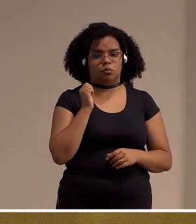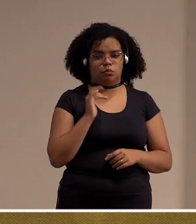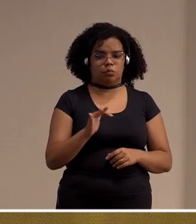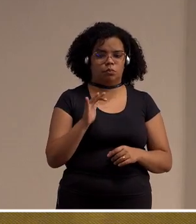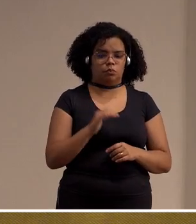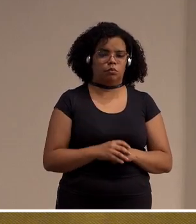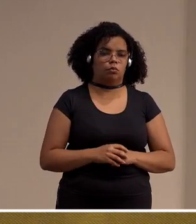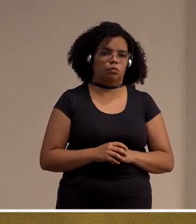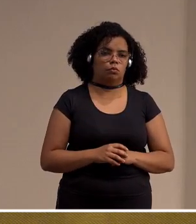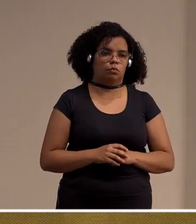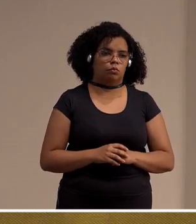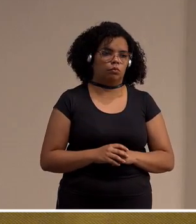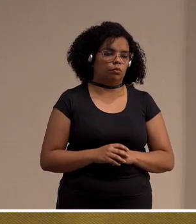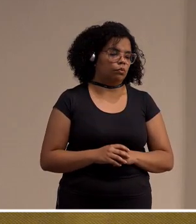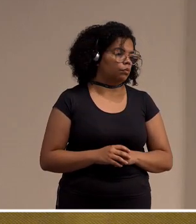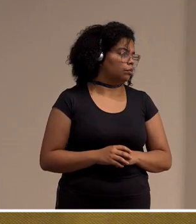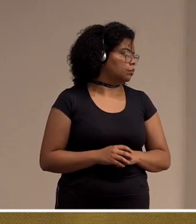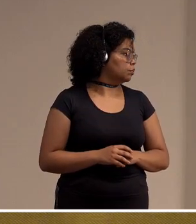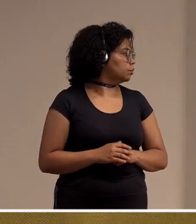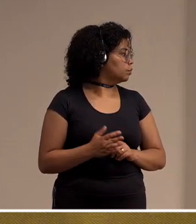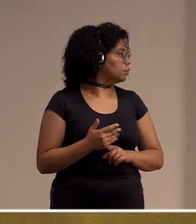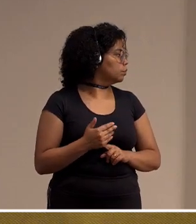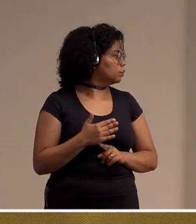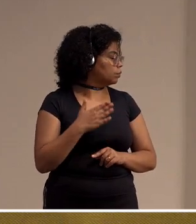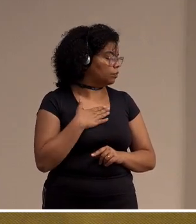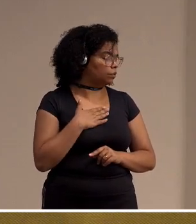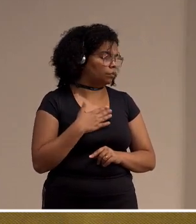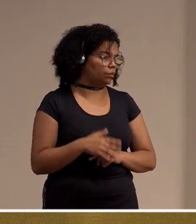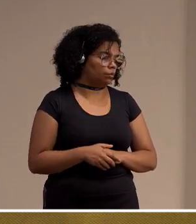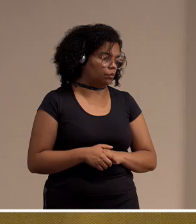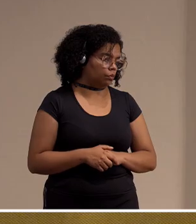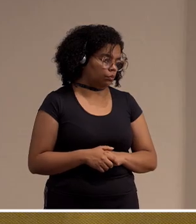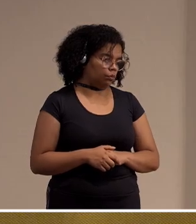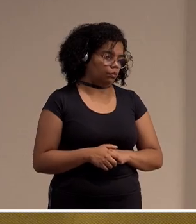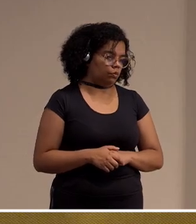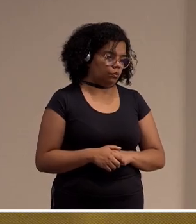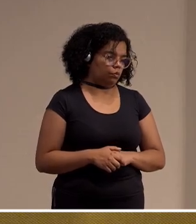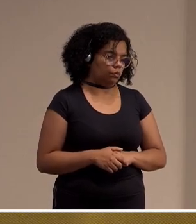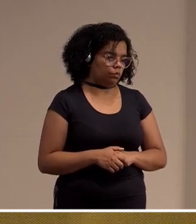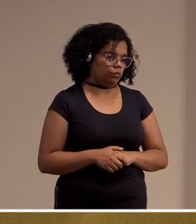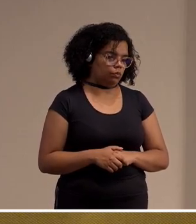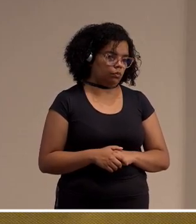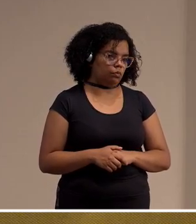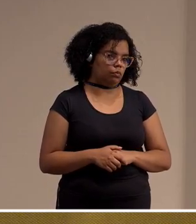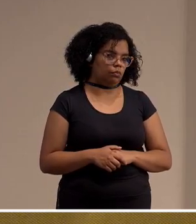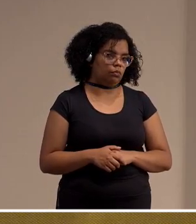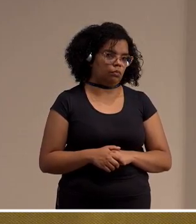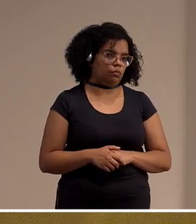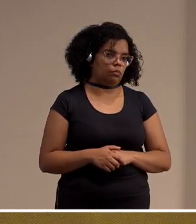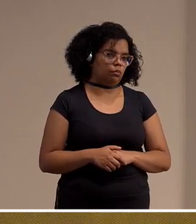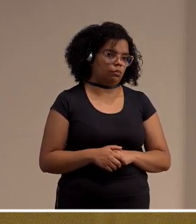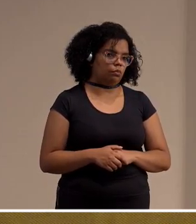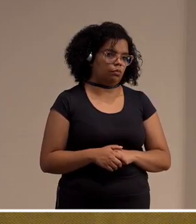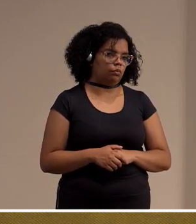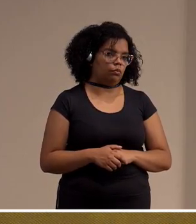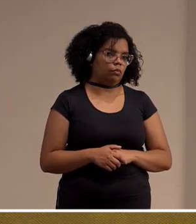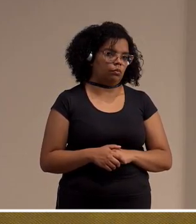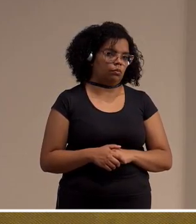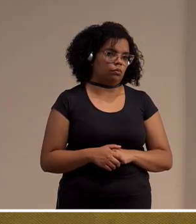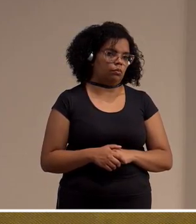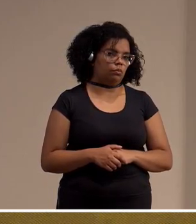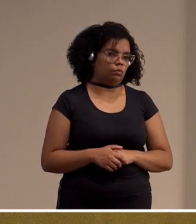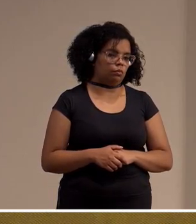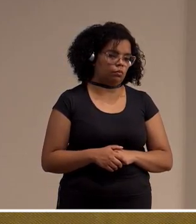a tecnología. Entonces este libro tiene un poco, eu llamo en español ciencia no ficción, que sería como